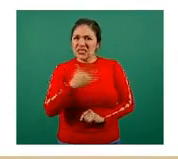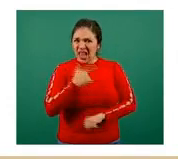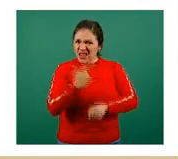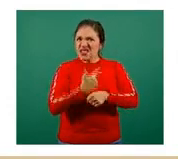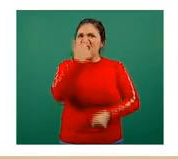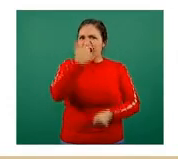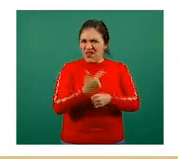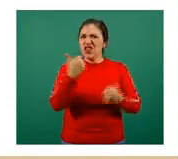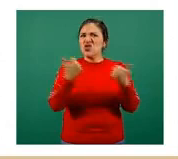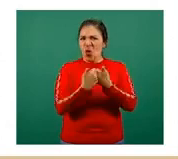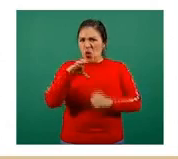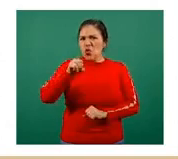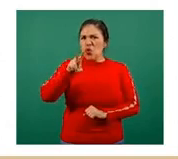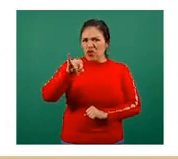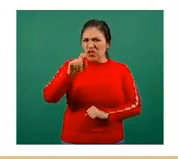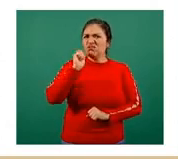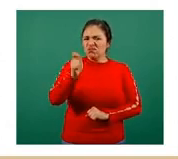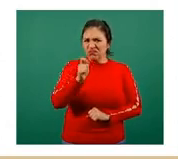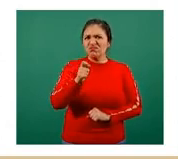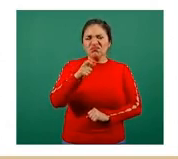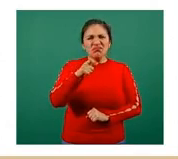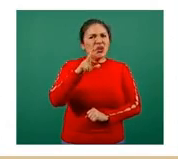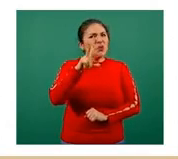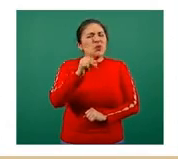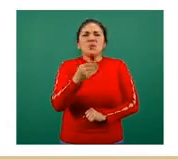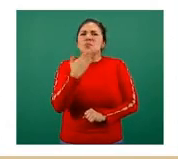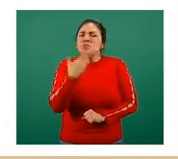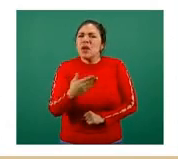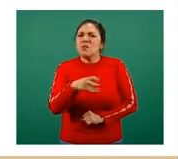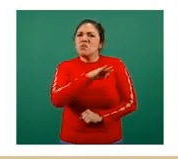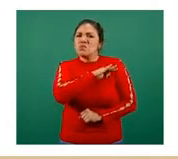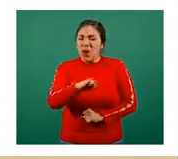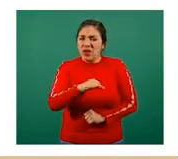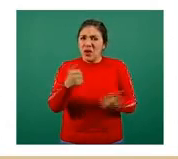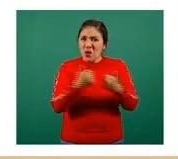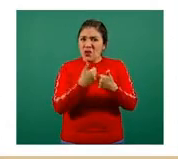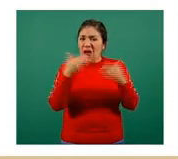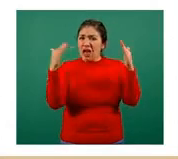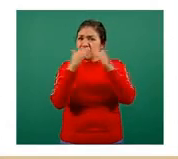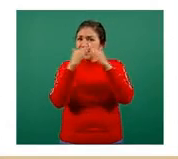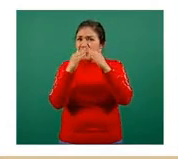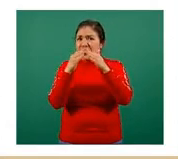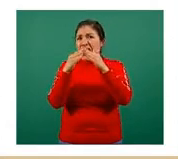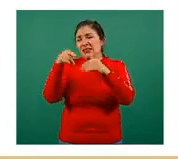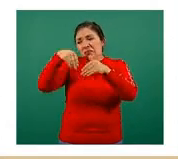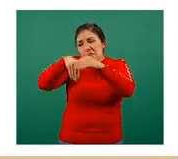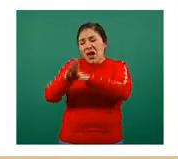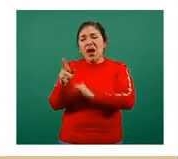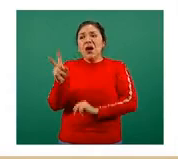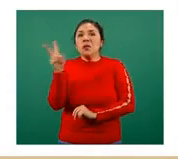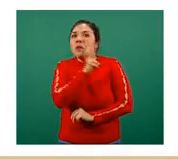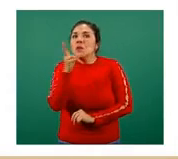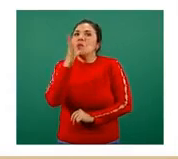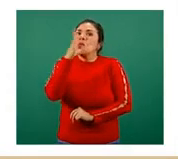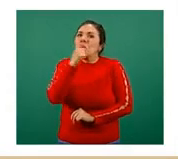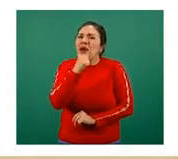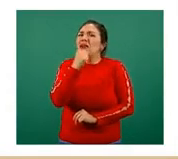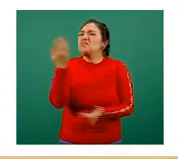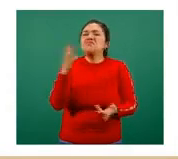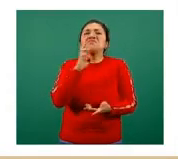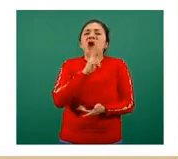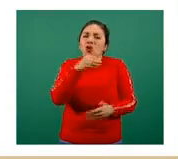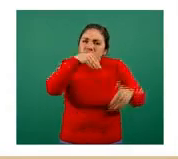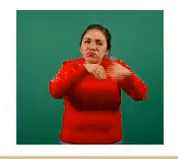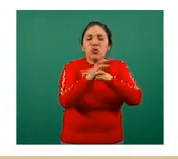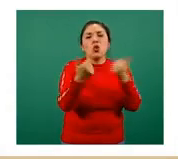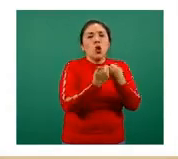un COVID grave, que por lo tanto no pueden continuar con una atención ambulatoria en el domicilio y requieren entonces de una